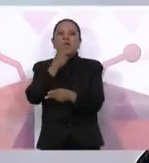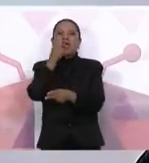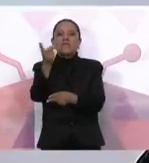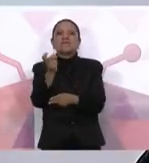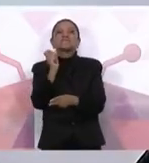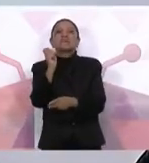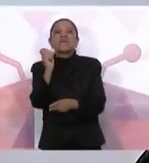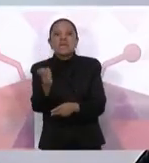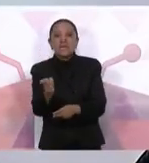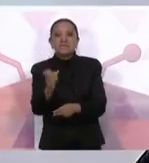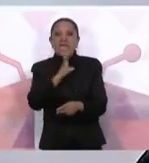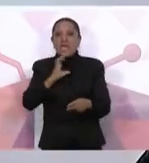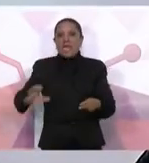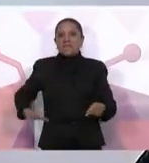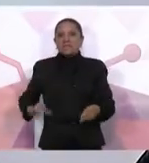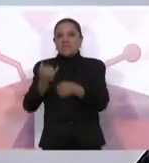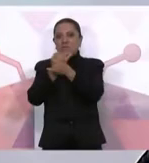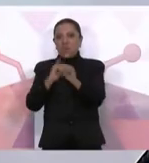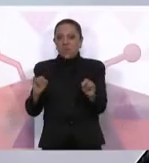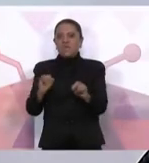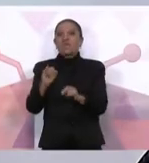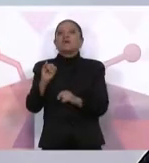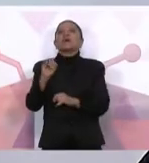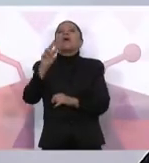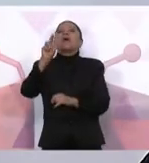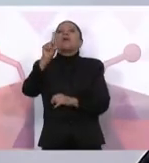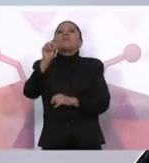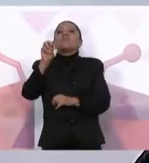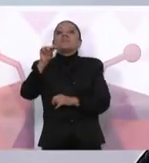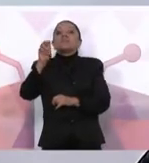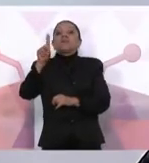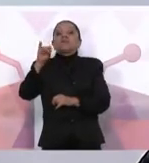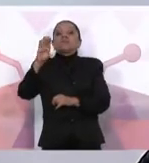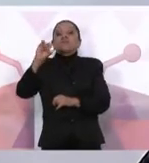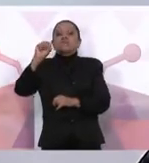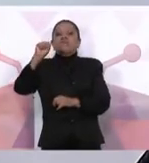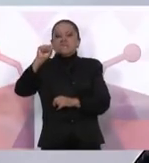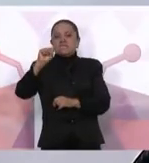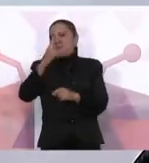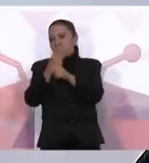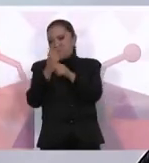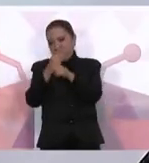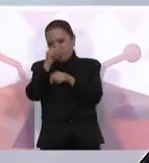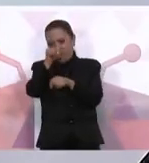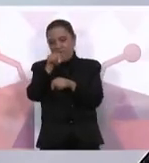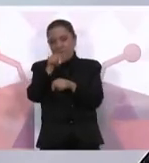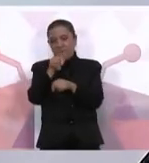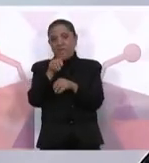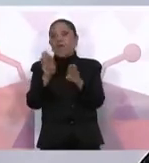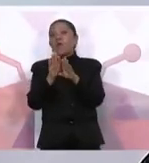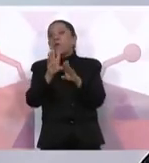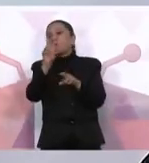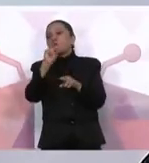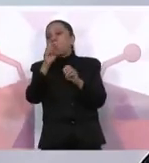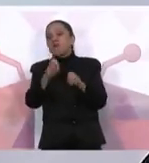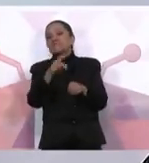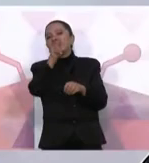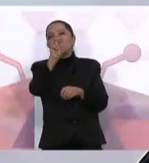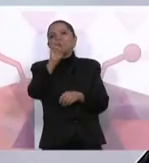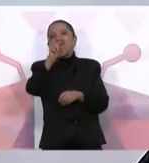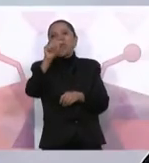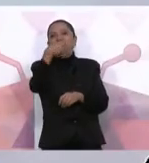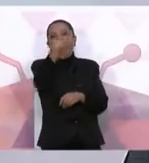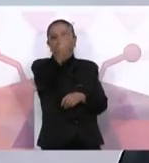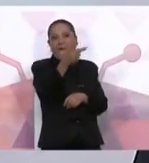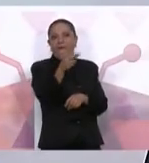fidel demédicis hidalgo aplicando la misma regla de la primera ronda como no se encuentra alejandro vera jiménez candidato del partido nueva